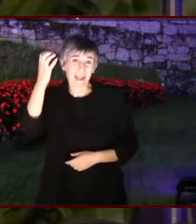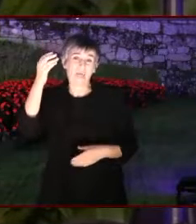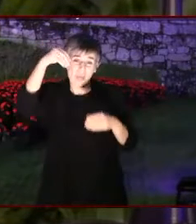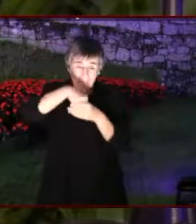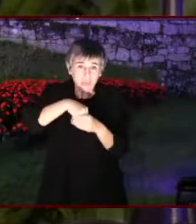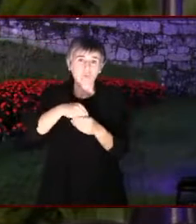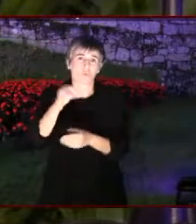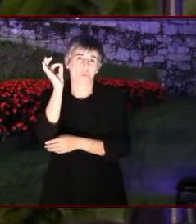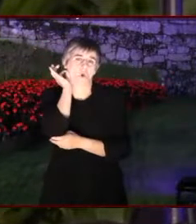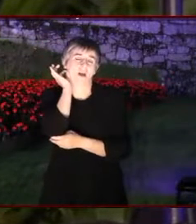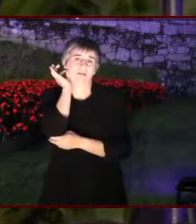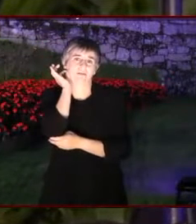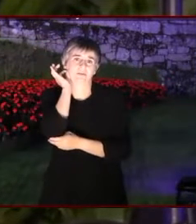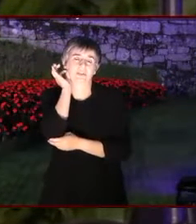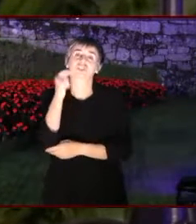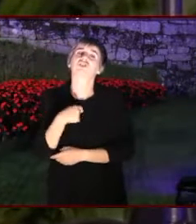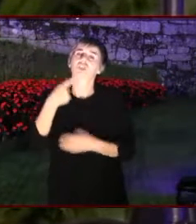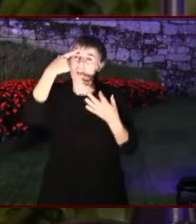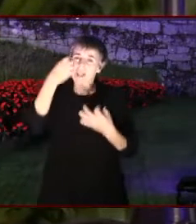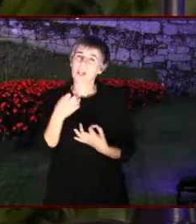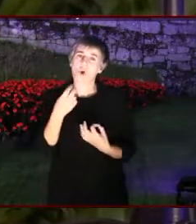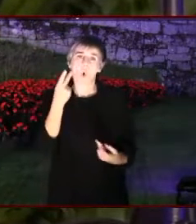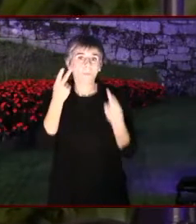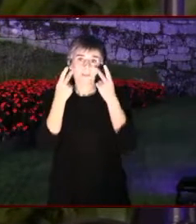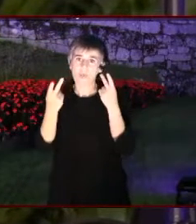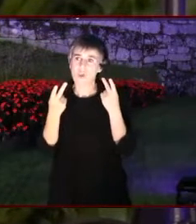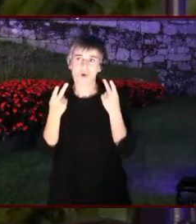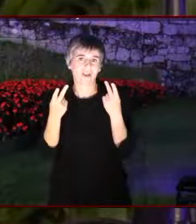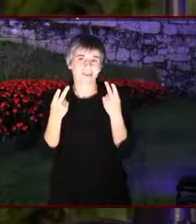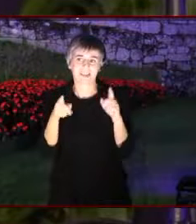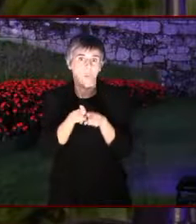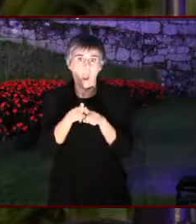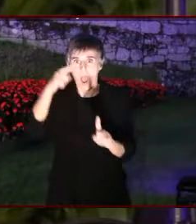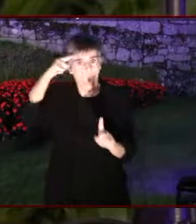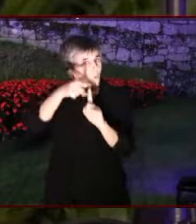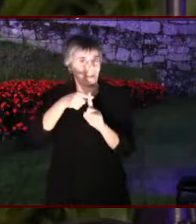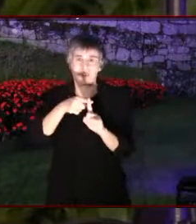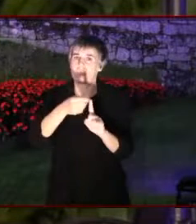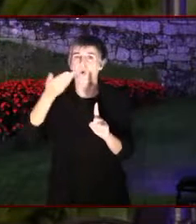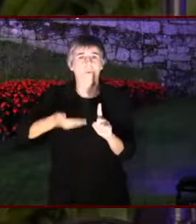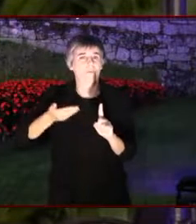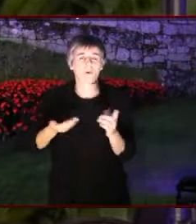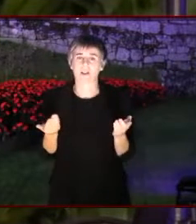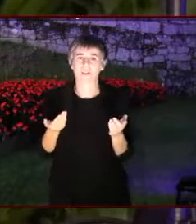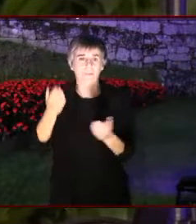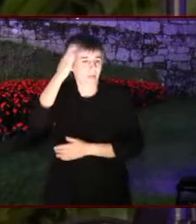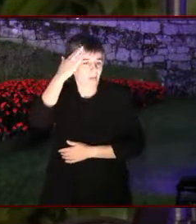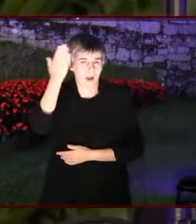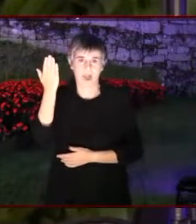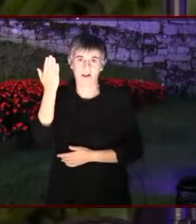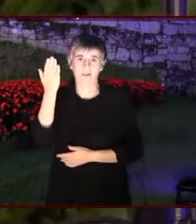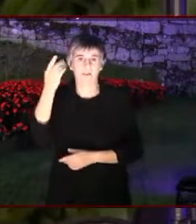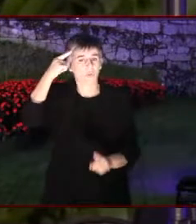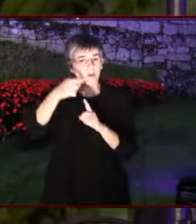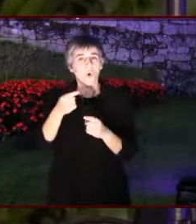a visibilización é o noso obxectivo, ¿no? A visibilización de todas nós e a crear a igualdade